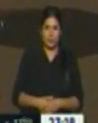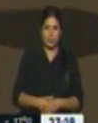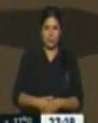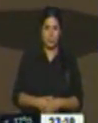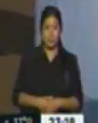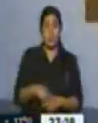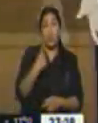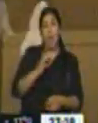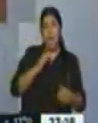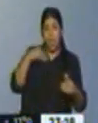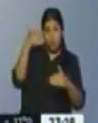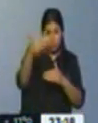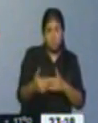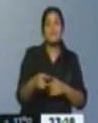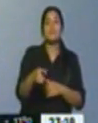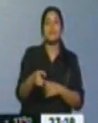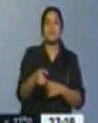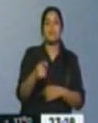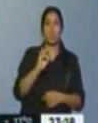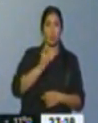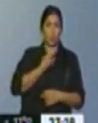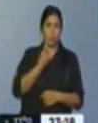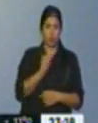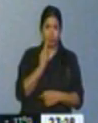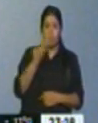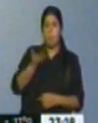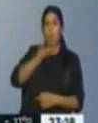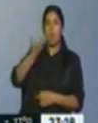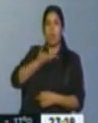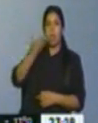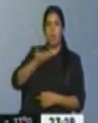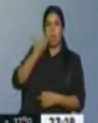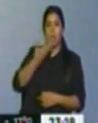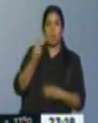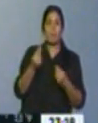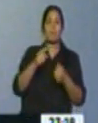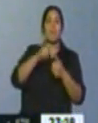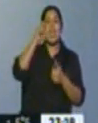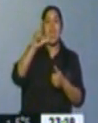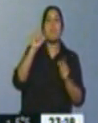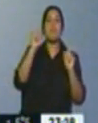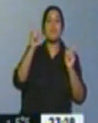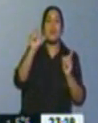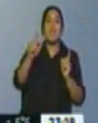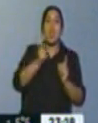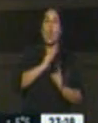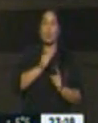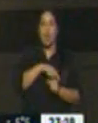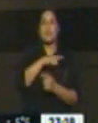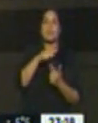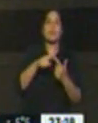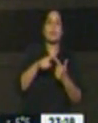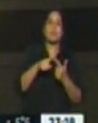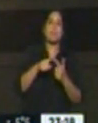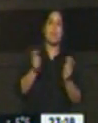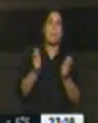Un año después, comenzó a hacer monólogos y pequeños sketches como El profesor de locutores. Al mismo tiempo participó en